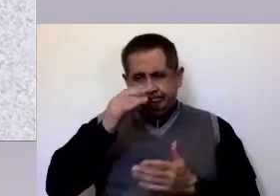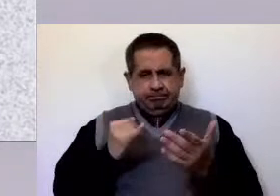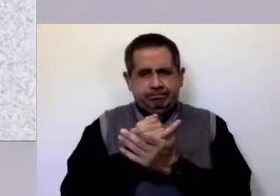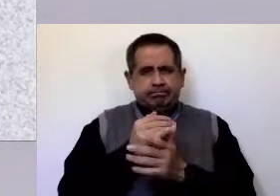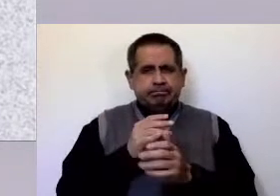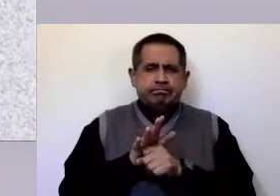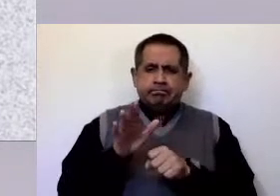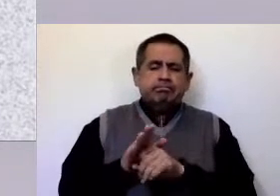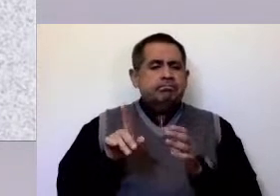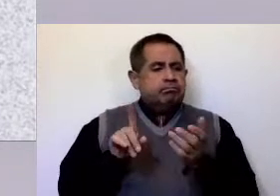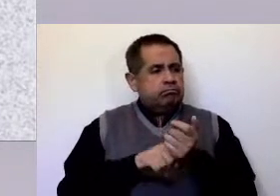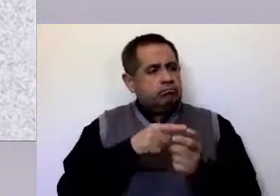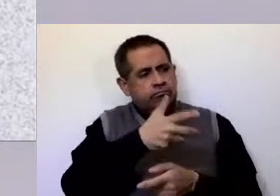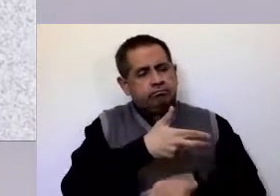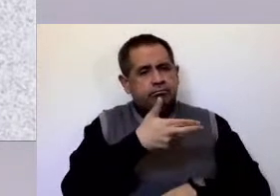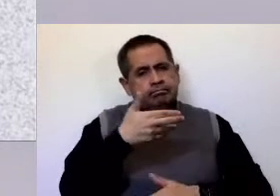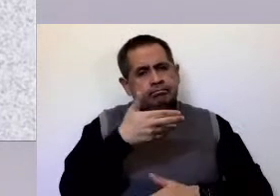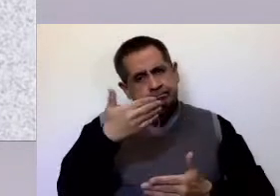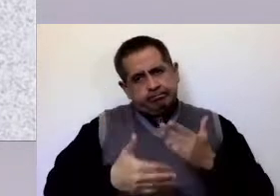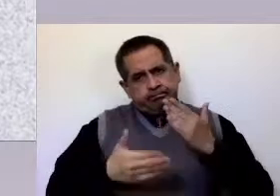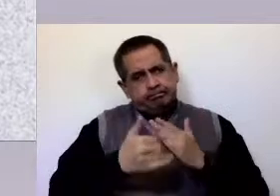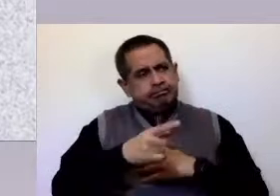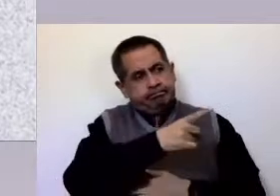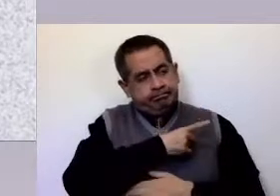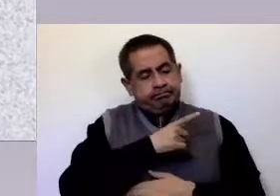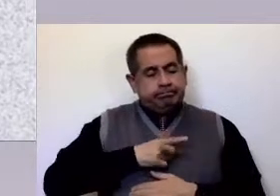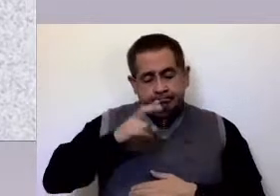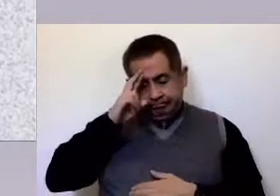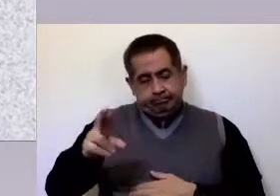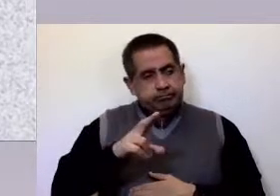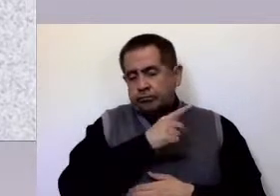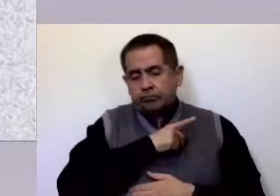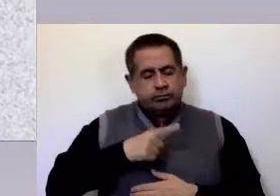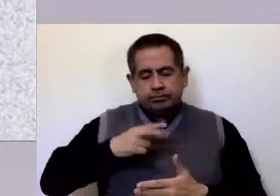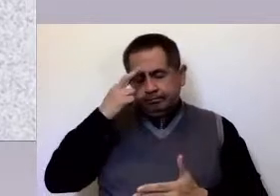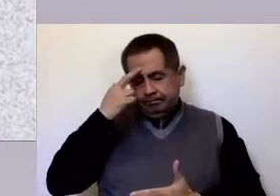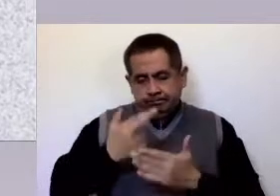omisiones que constituyan una violación a tales derechos